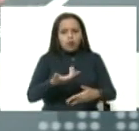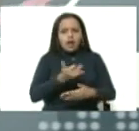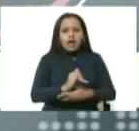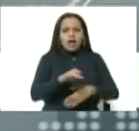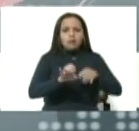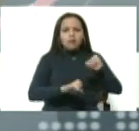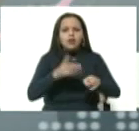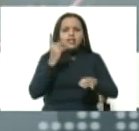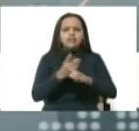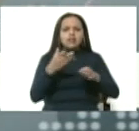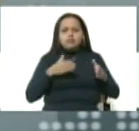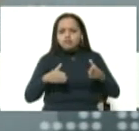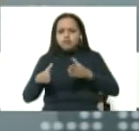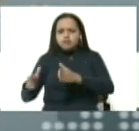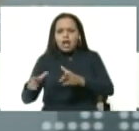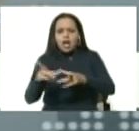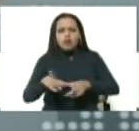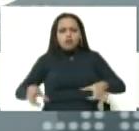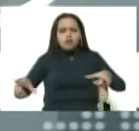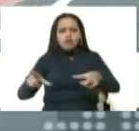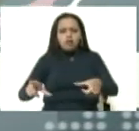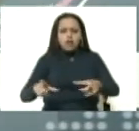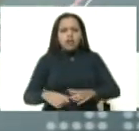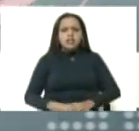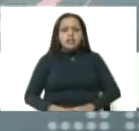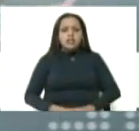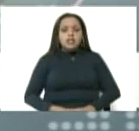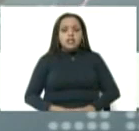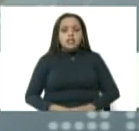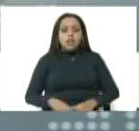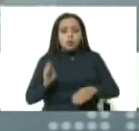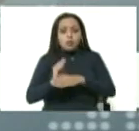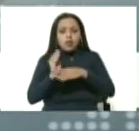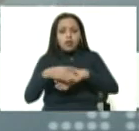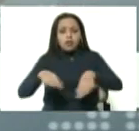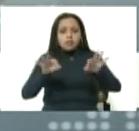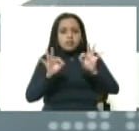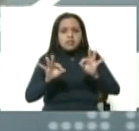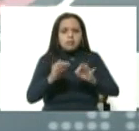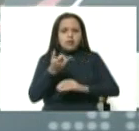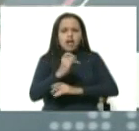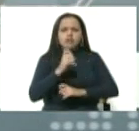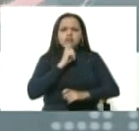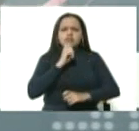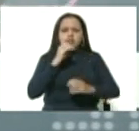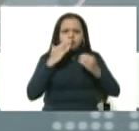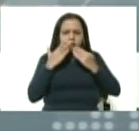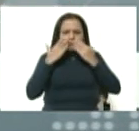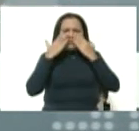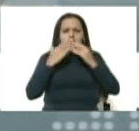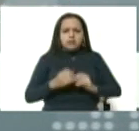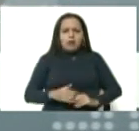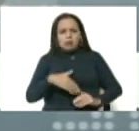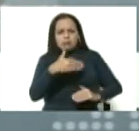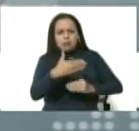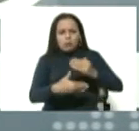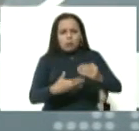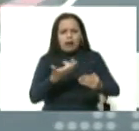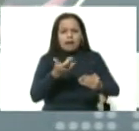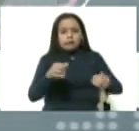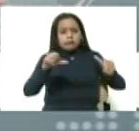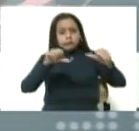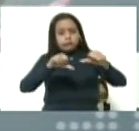cuidado instintivo, por presentar la dificultad respiratoria muy severa. La evolución fue mala, fue una evolución